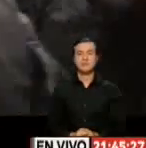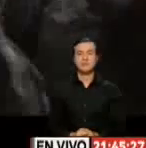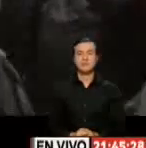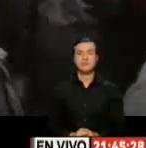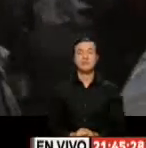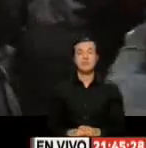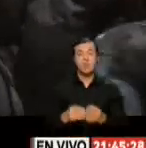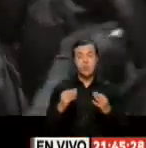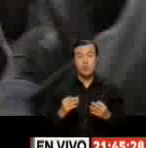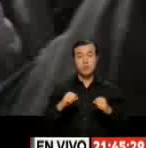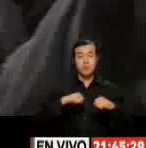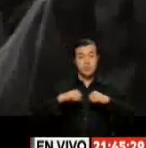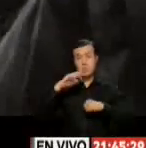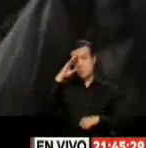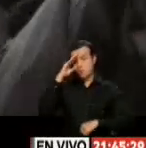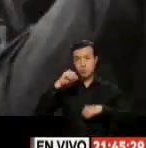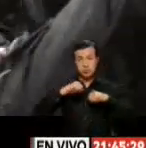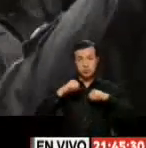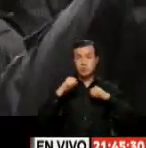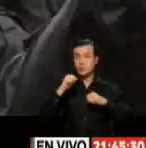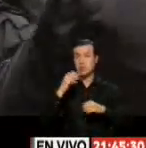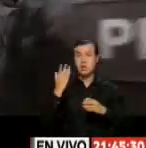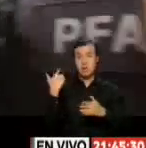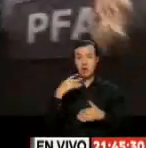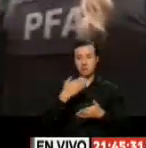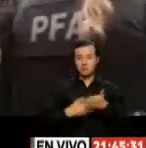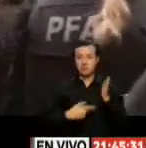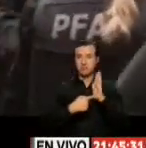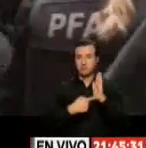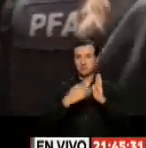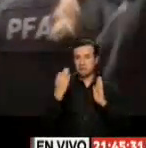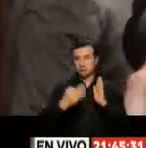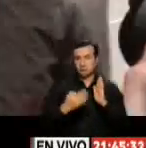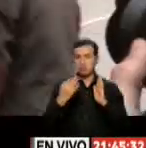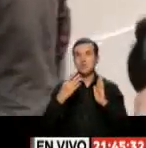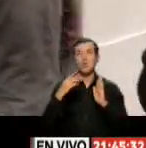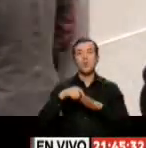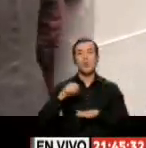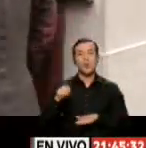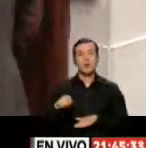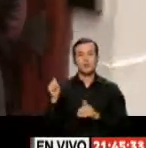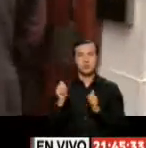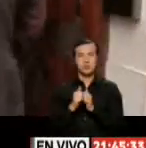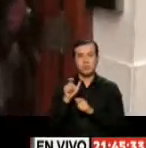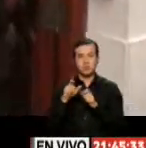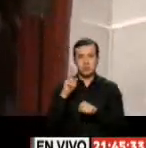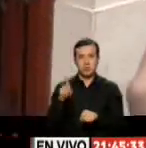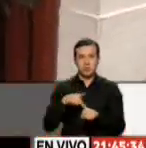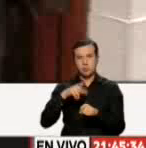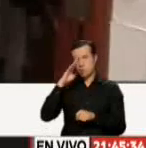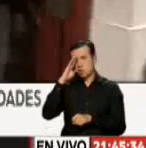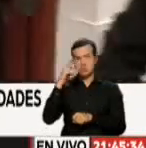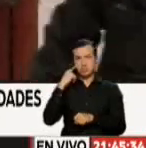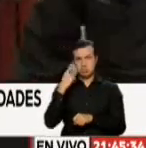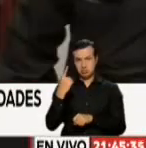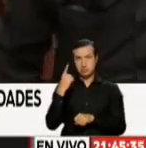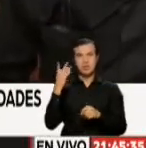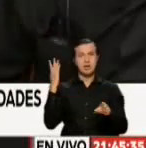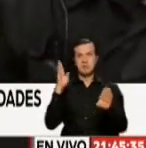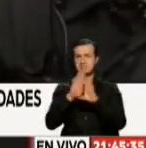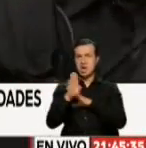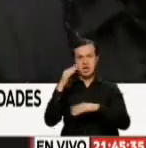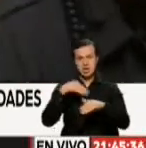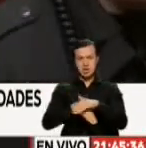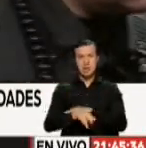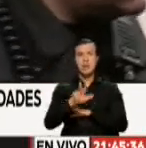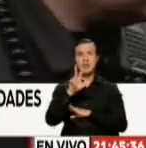En medio de un fuerte operativo policial y con notificación oficial, el juez Claudio Bonadío, junto a peritos uniformados e investigadores, iniciaron el allanamiento